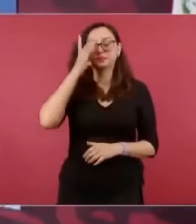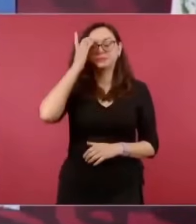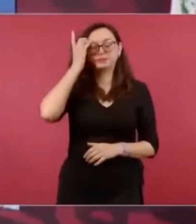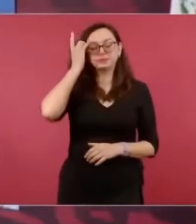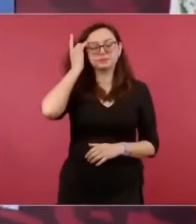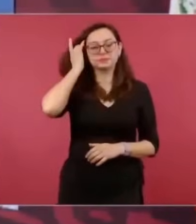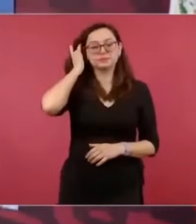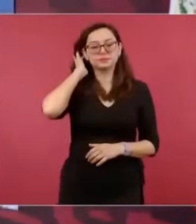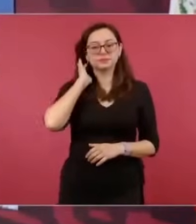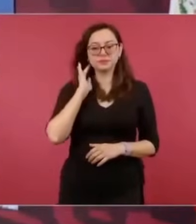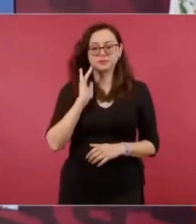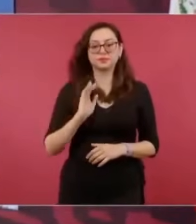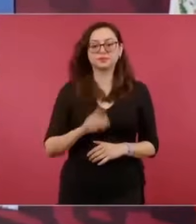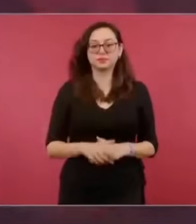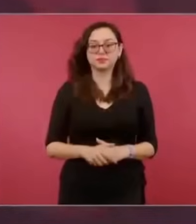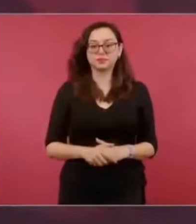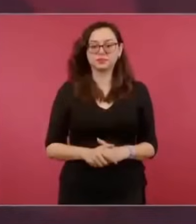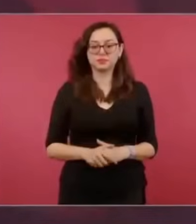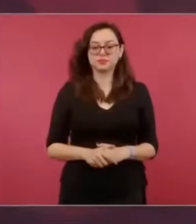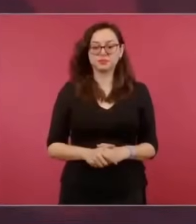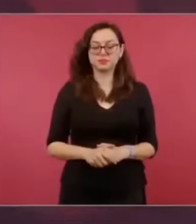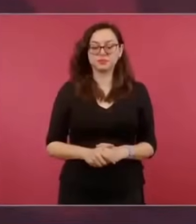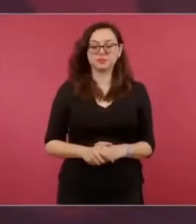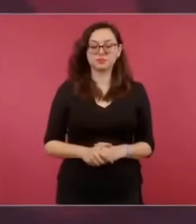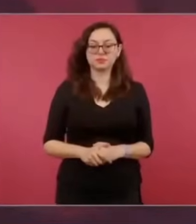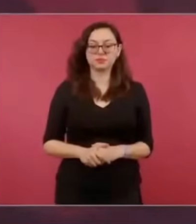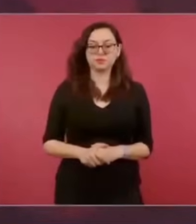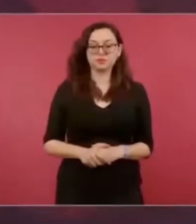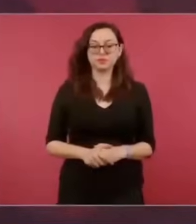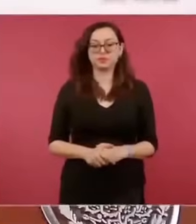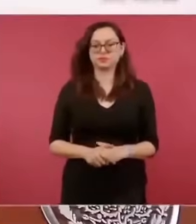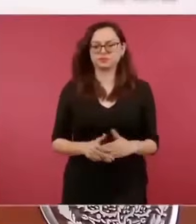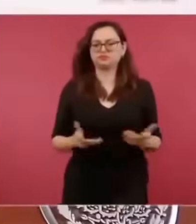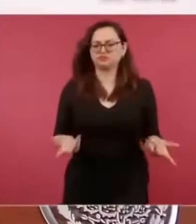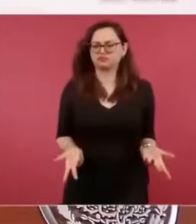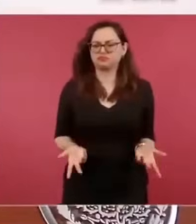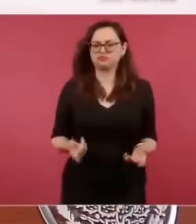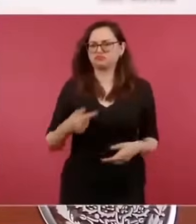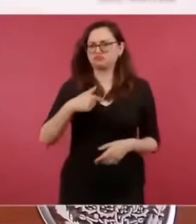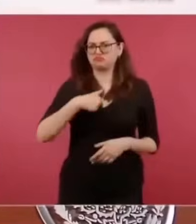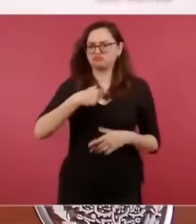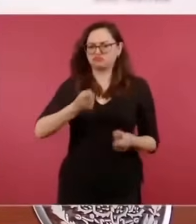Y lo digo de manera muy respetuosa. Y además, esto ayuda mucho.